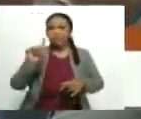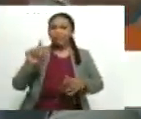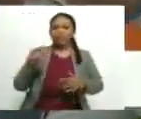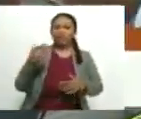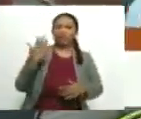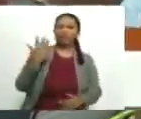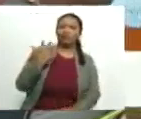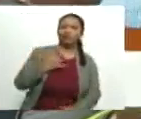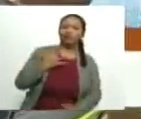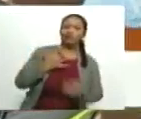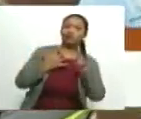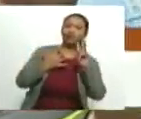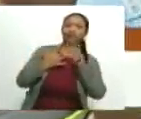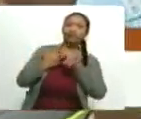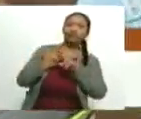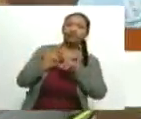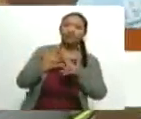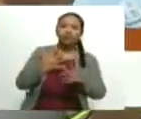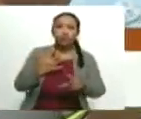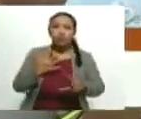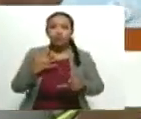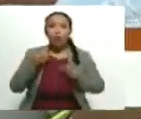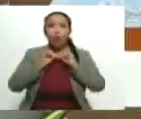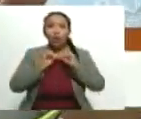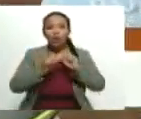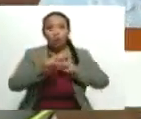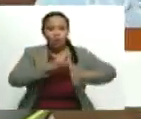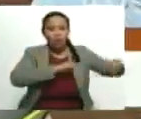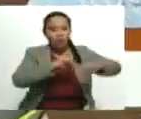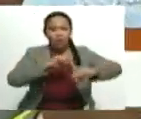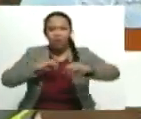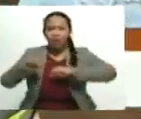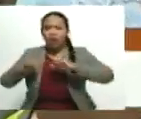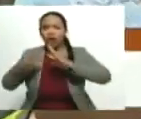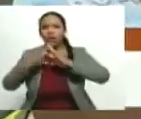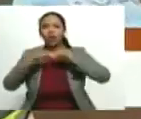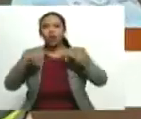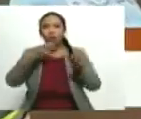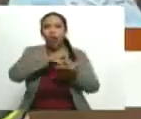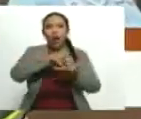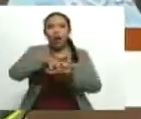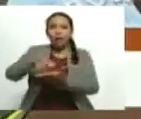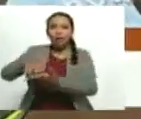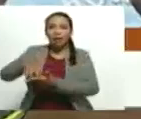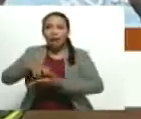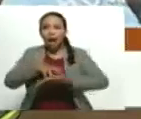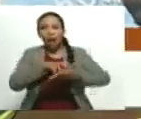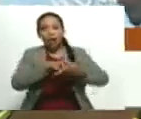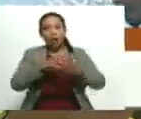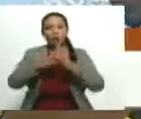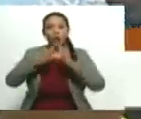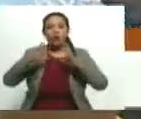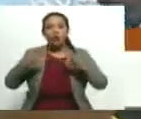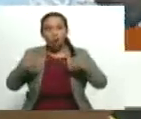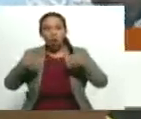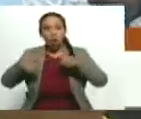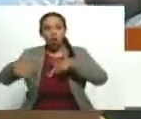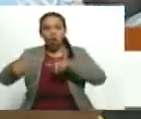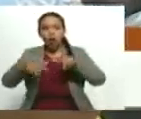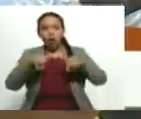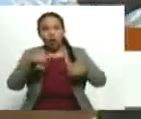No le comemos chantaje a nadie, sigamos movilizados por todos lados, compañera alcaldesa, al partido, por todos lados, en cada